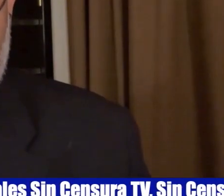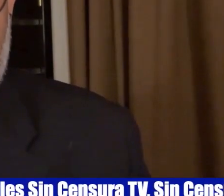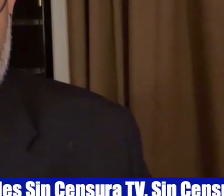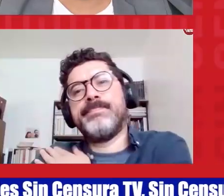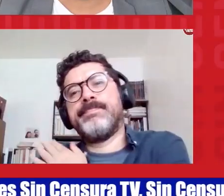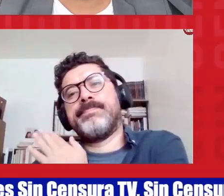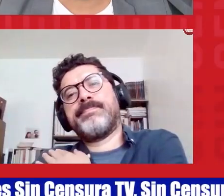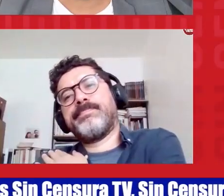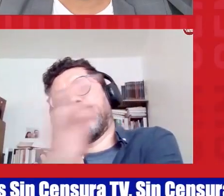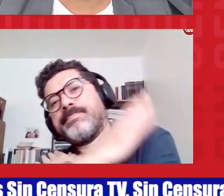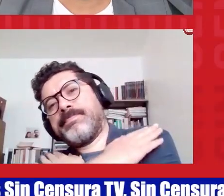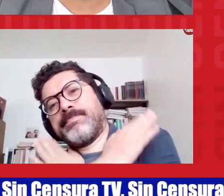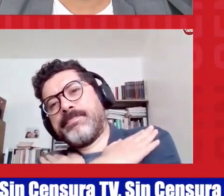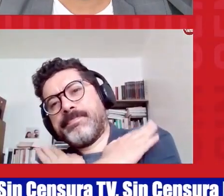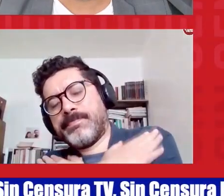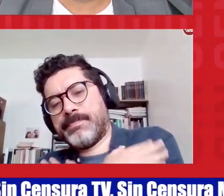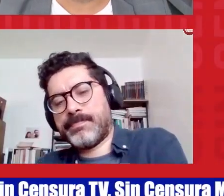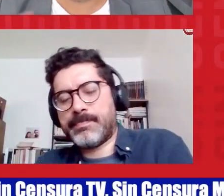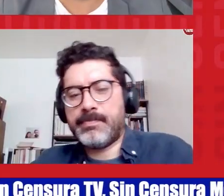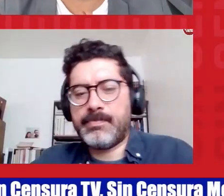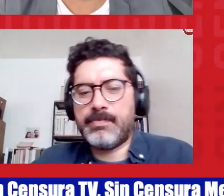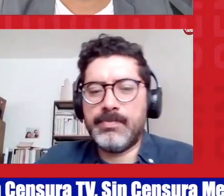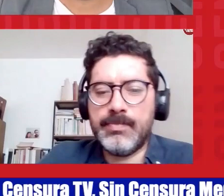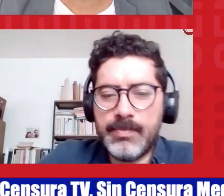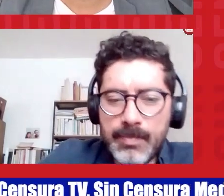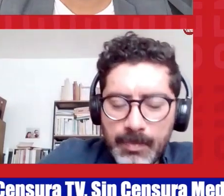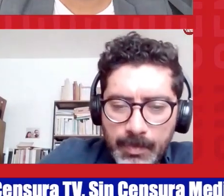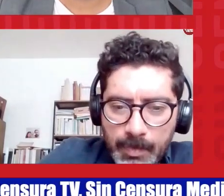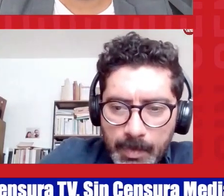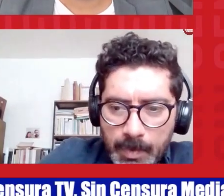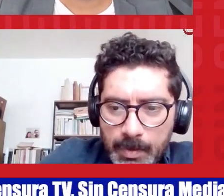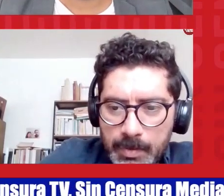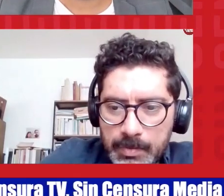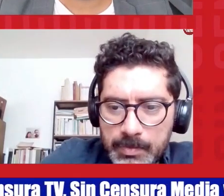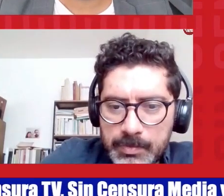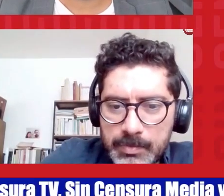Estamos al pendiente. Muchas gracias por llegar a esta cita en Sin Censura.